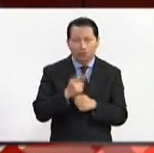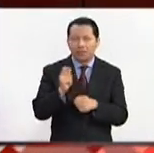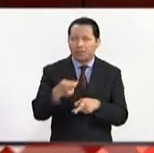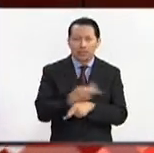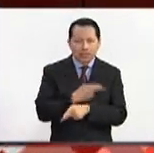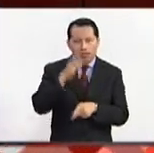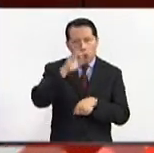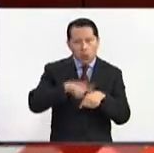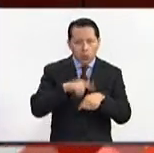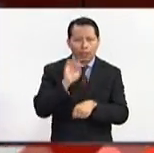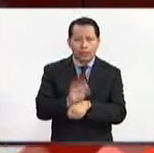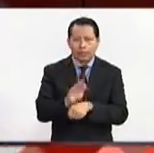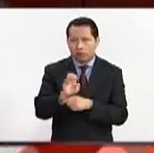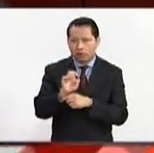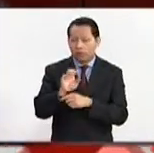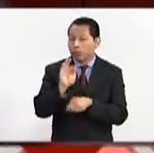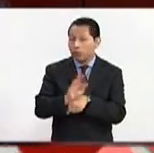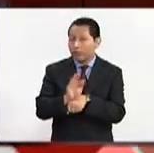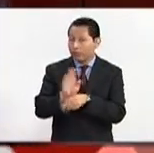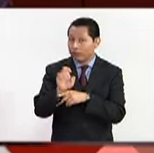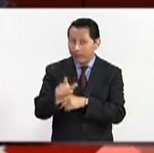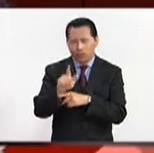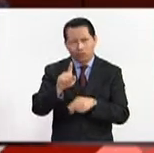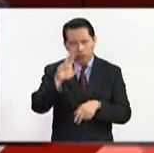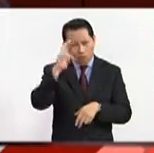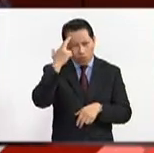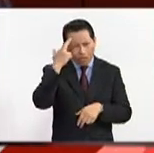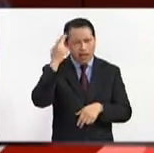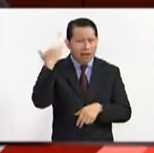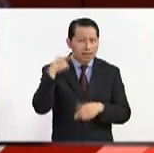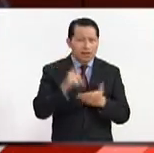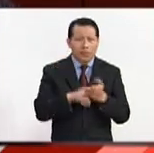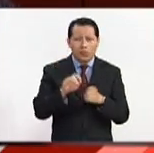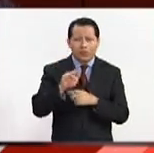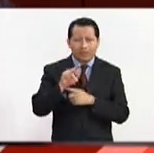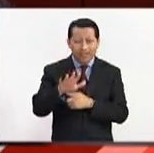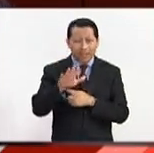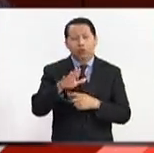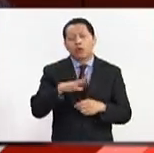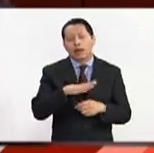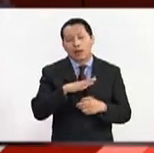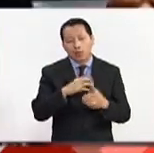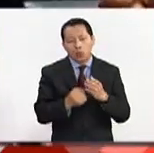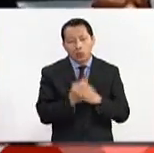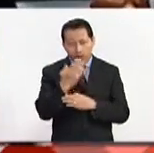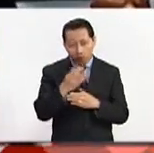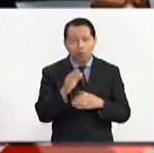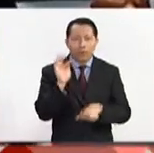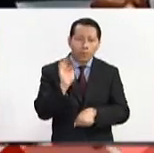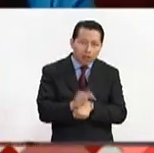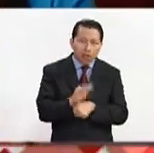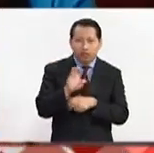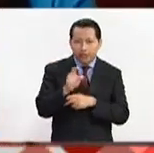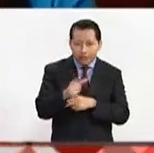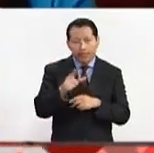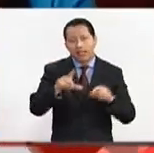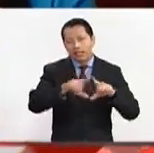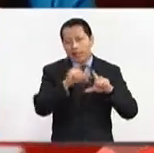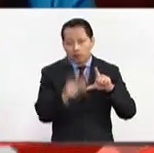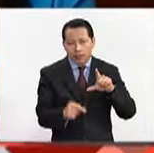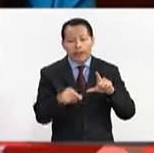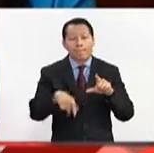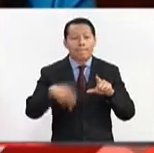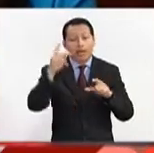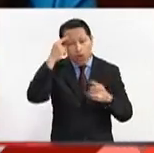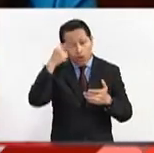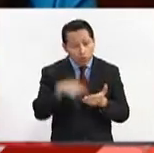el sismo del 85 pues provoca realmente que se cree este órgano de protección civil a nivel nacional, pero creo